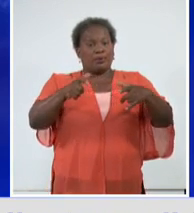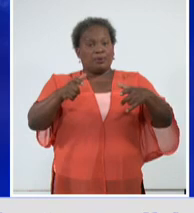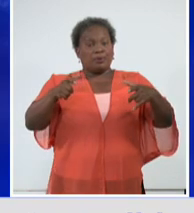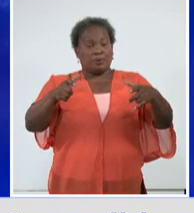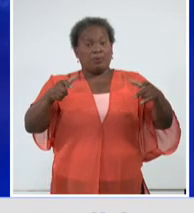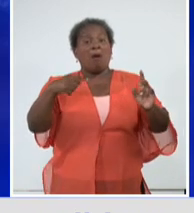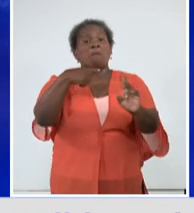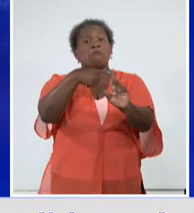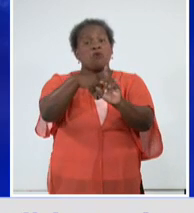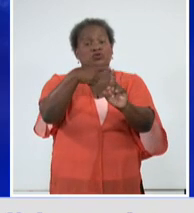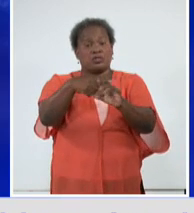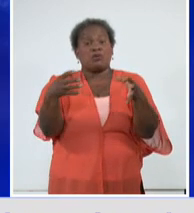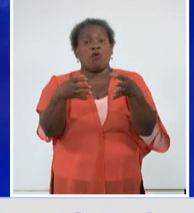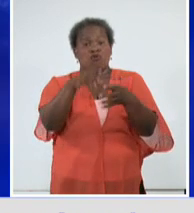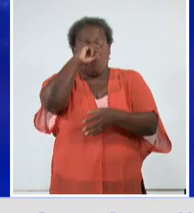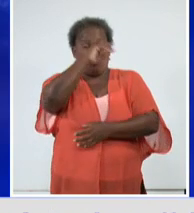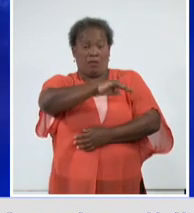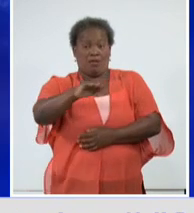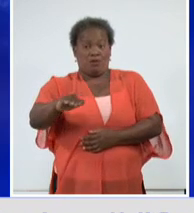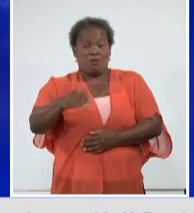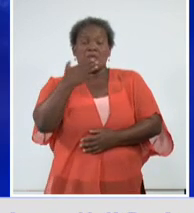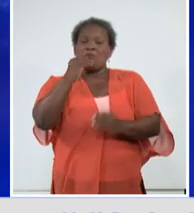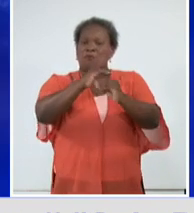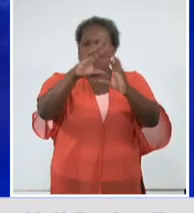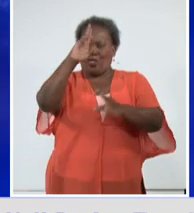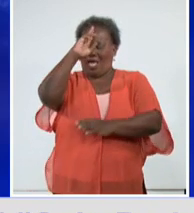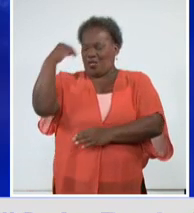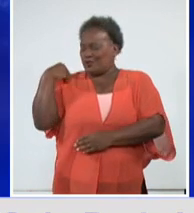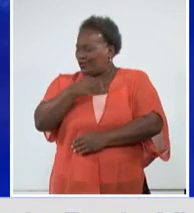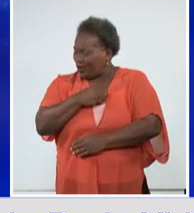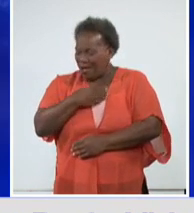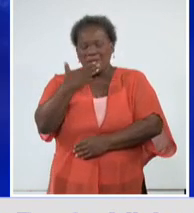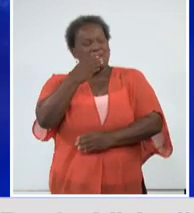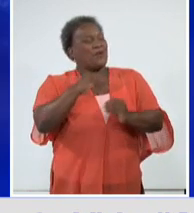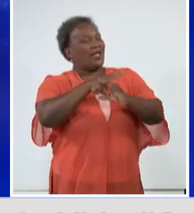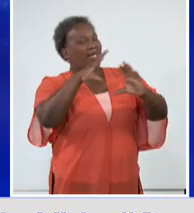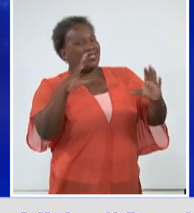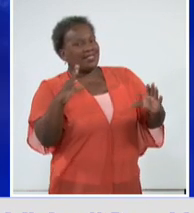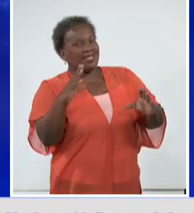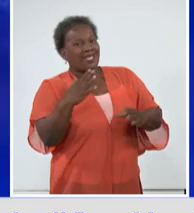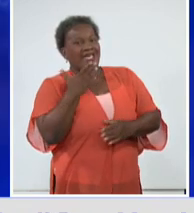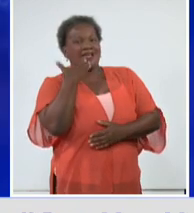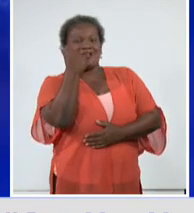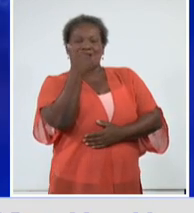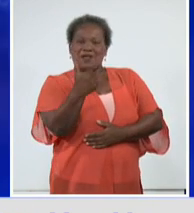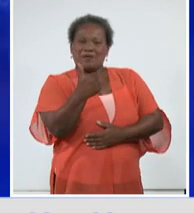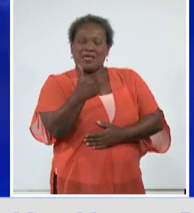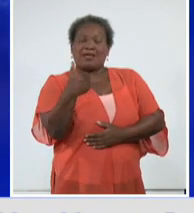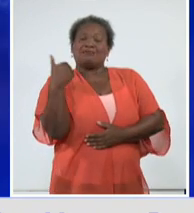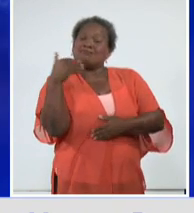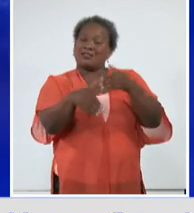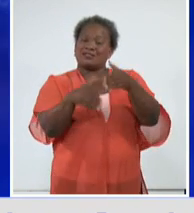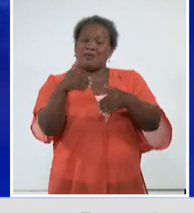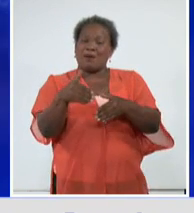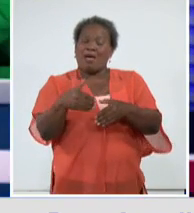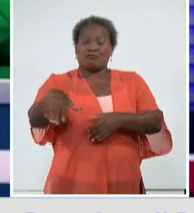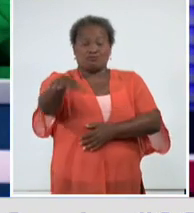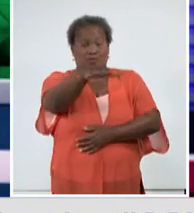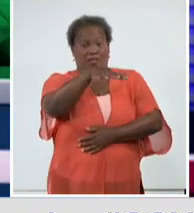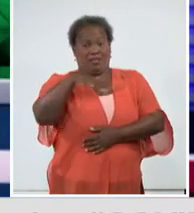positivos en pediatría. Doctora, buenos días. Buenos días, Pepe. Un placer estar con ustedes nuevamente y poder, dirigirnos